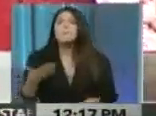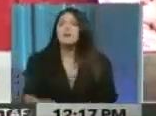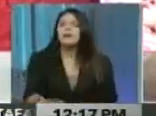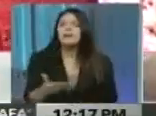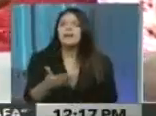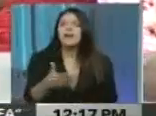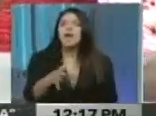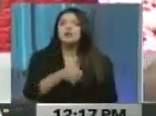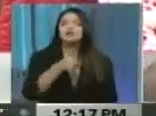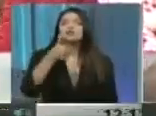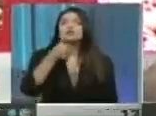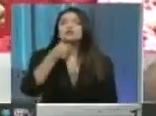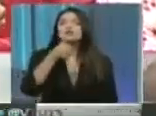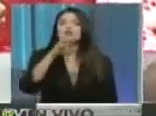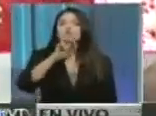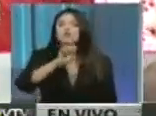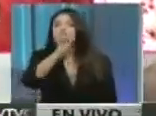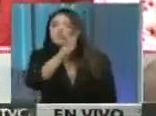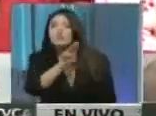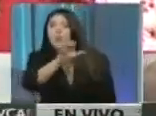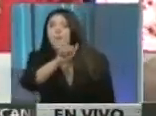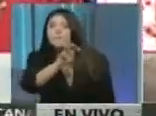a meter las firmas planas.